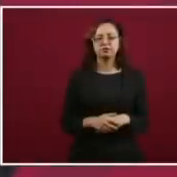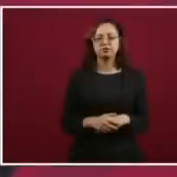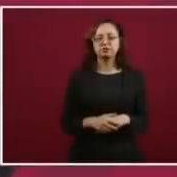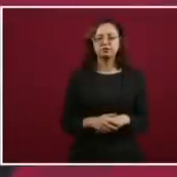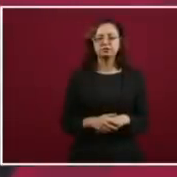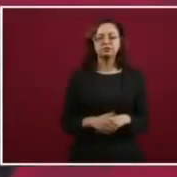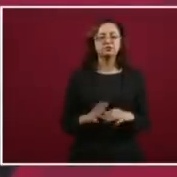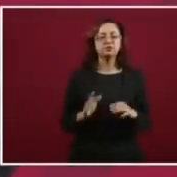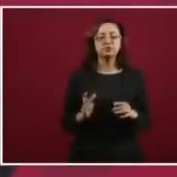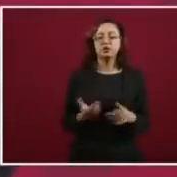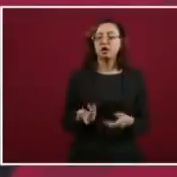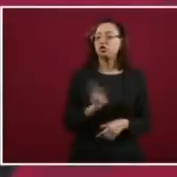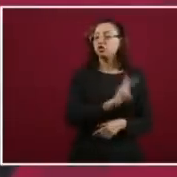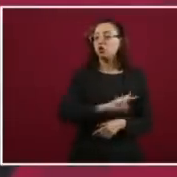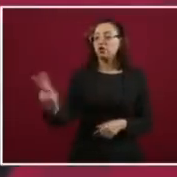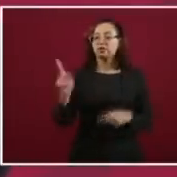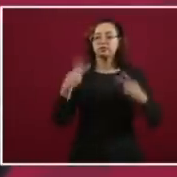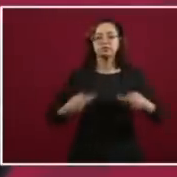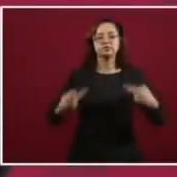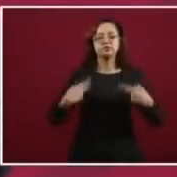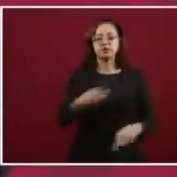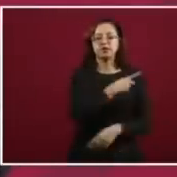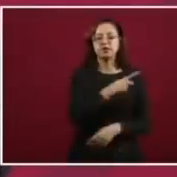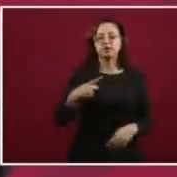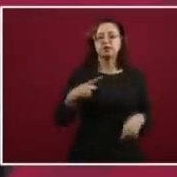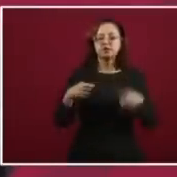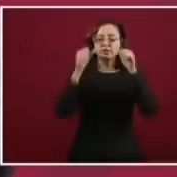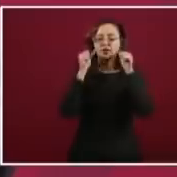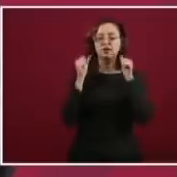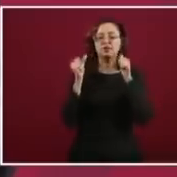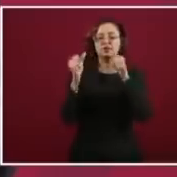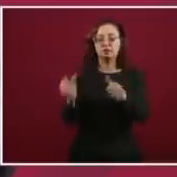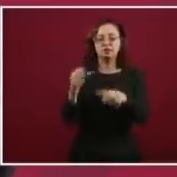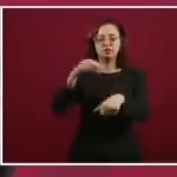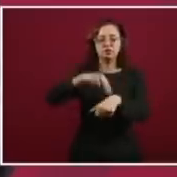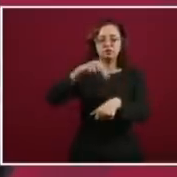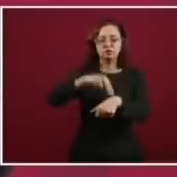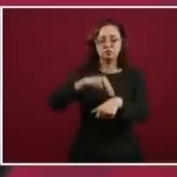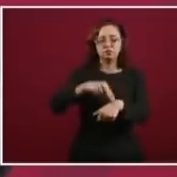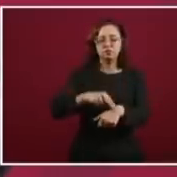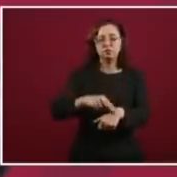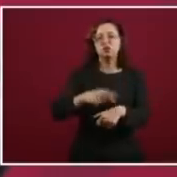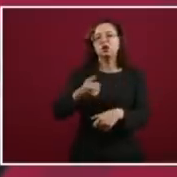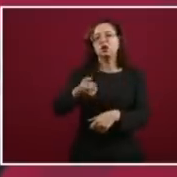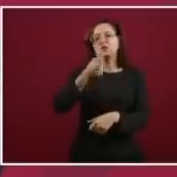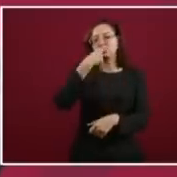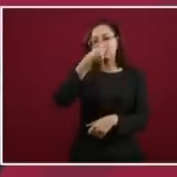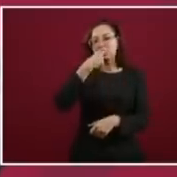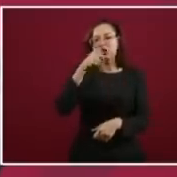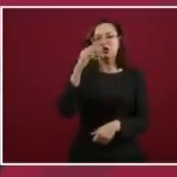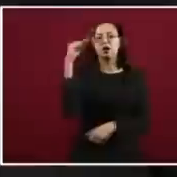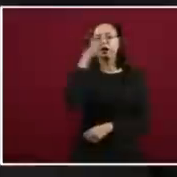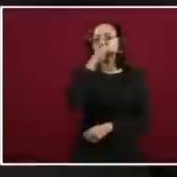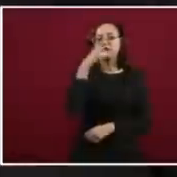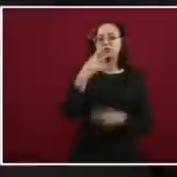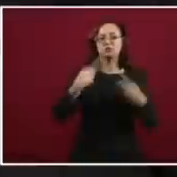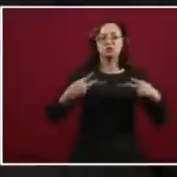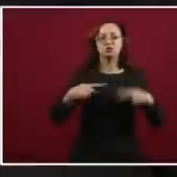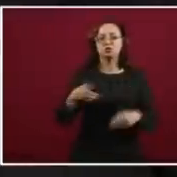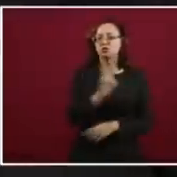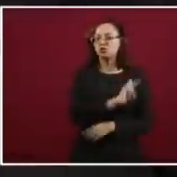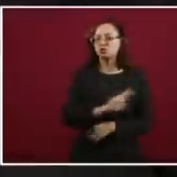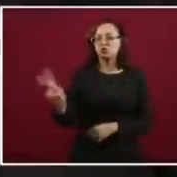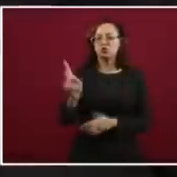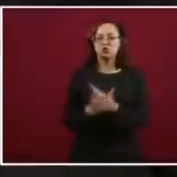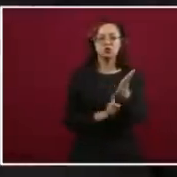universal y atención médica y medicamentos gratuitos para todos es un